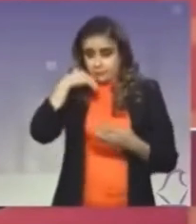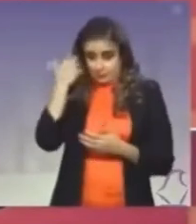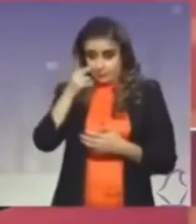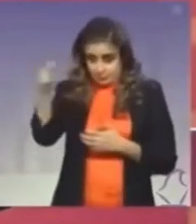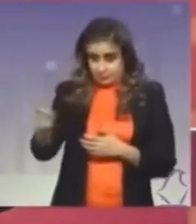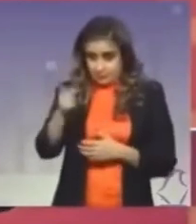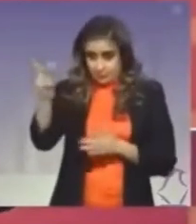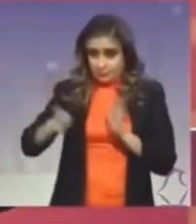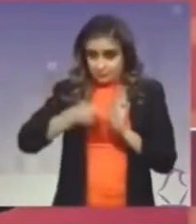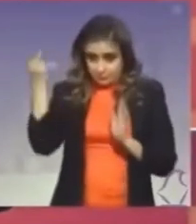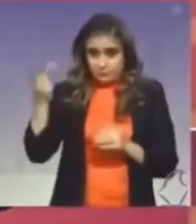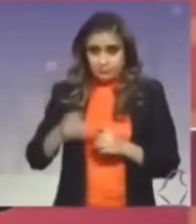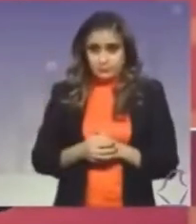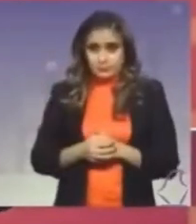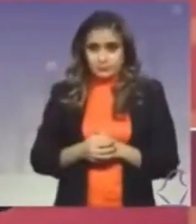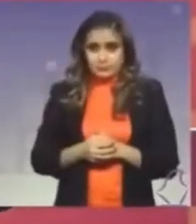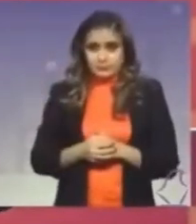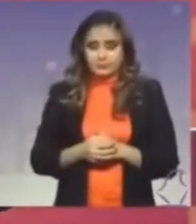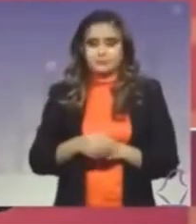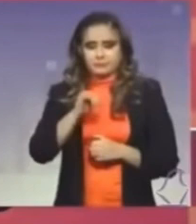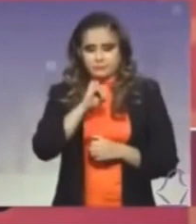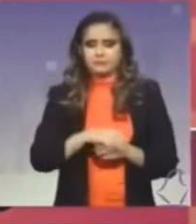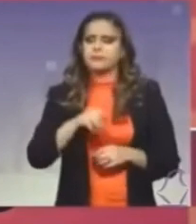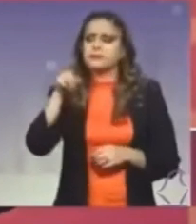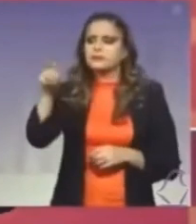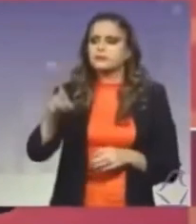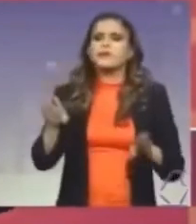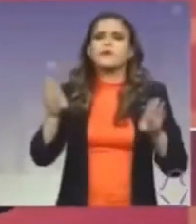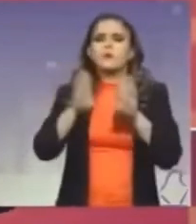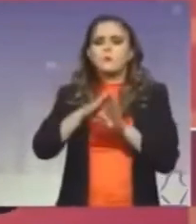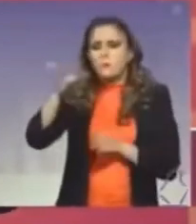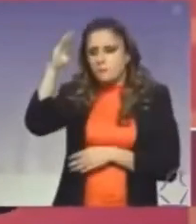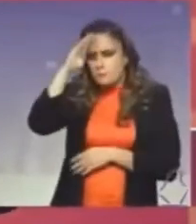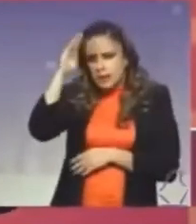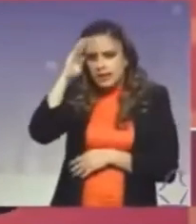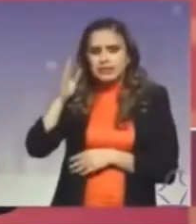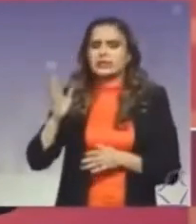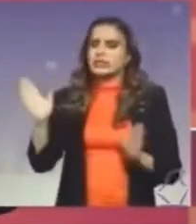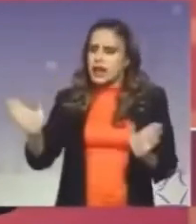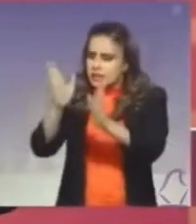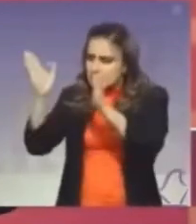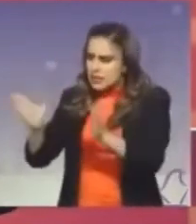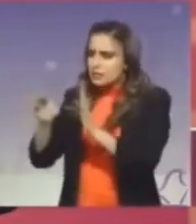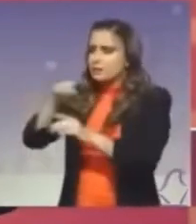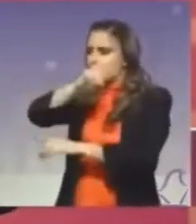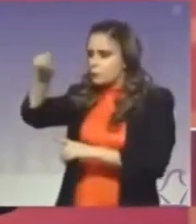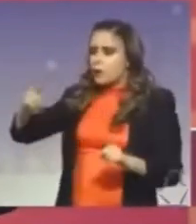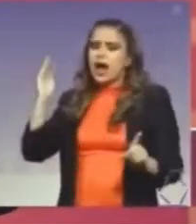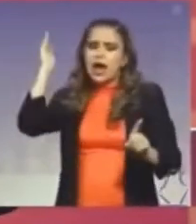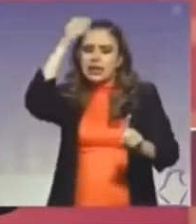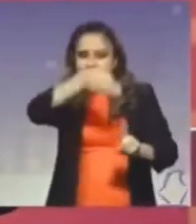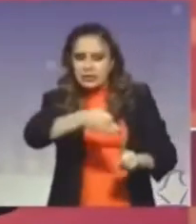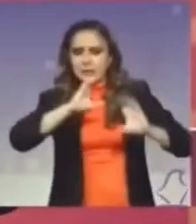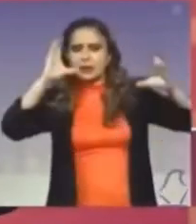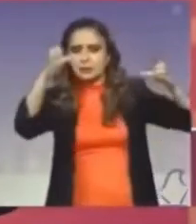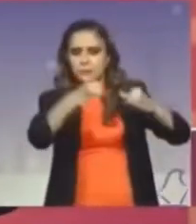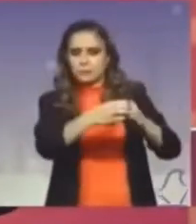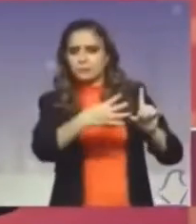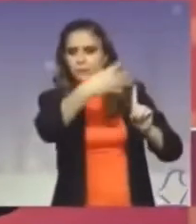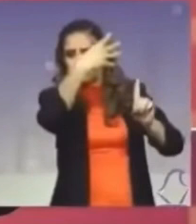¿Quiere que le repita la pregunta? ¿Cómo piensa impulsar la aceptación y la participación de la